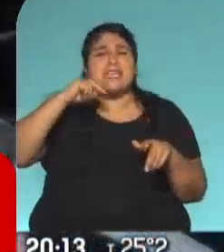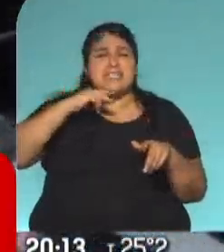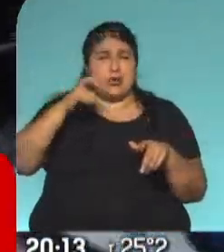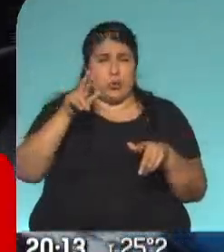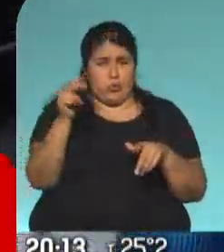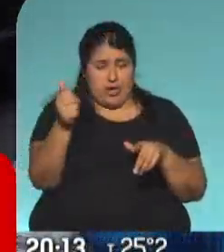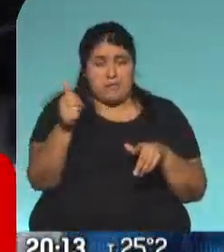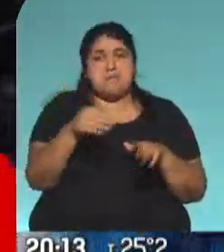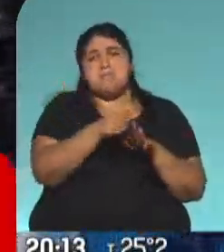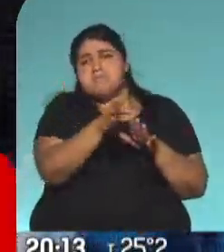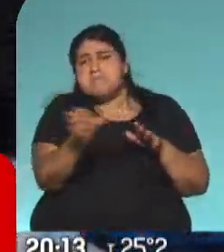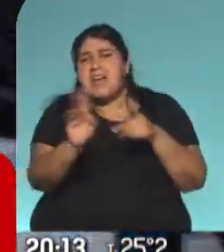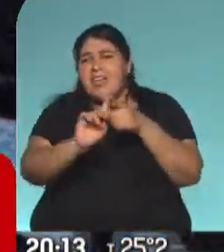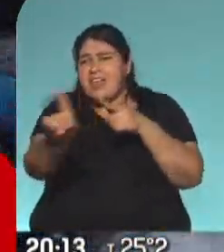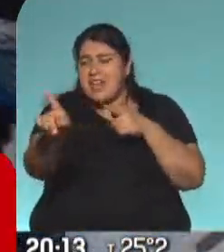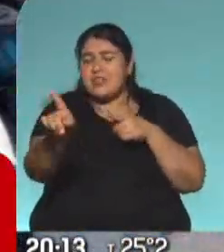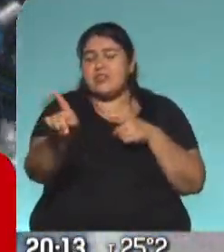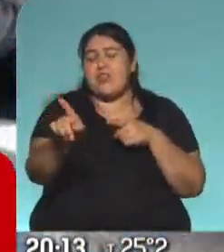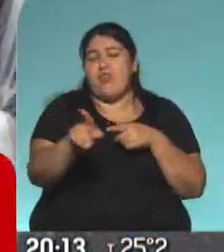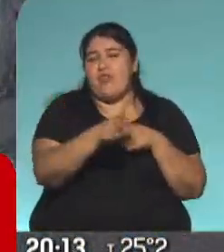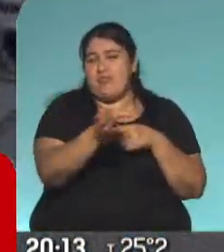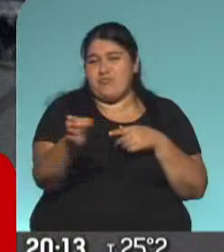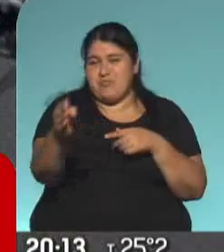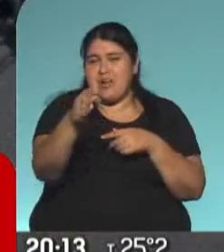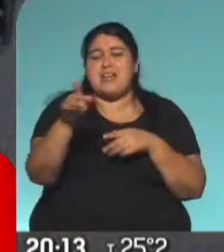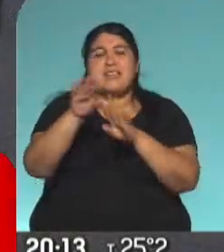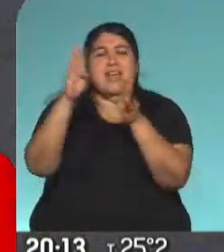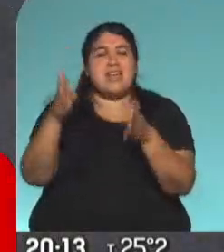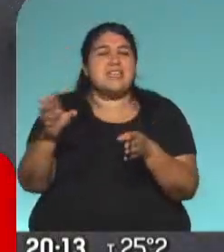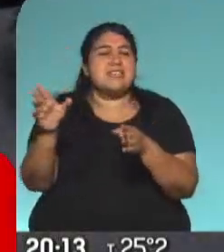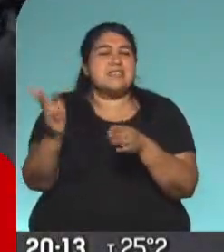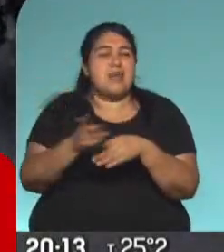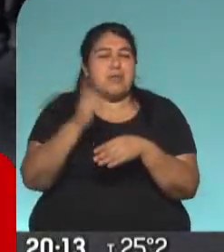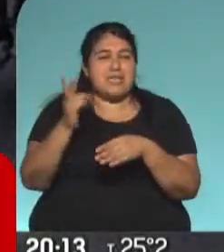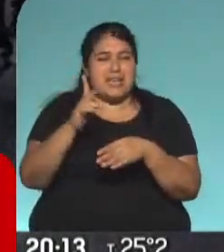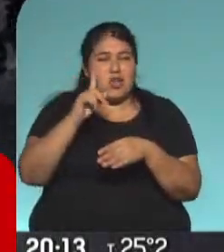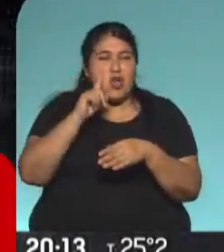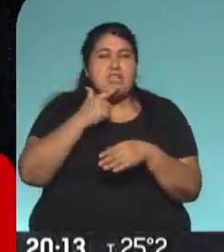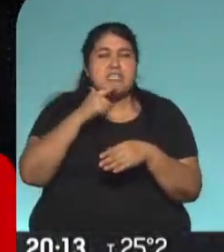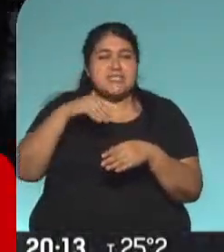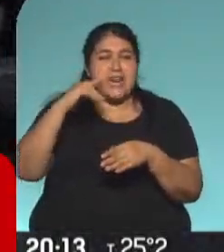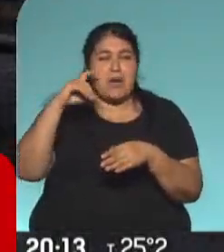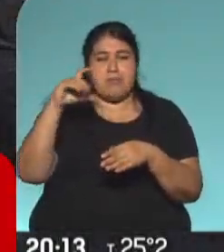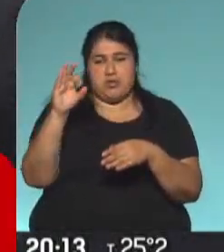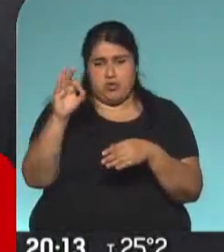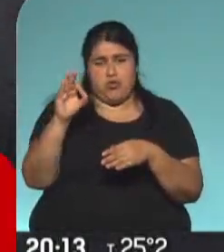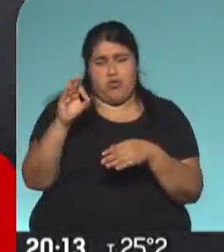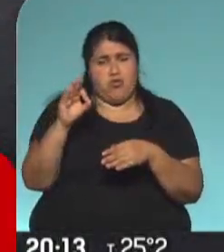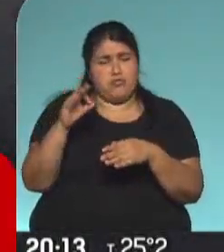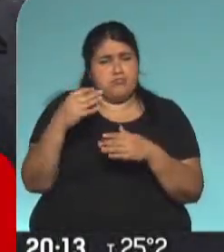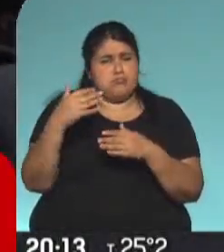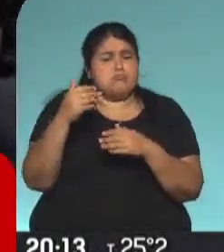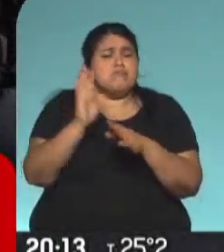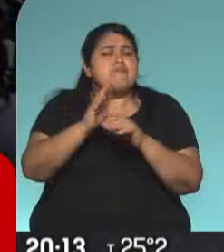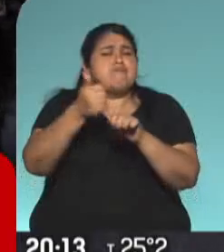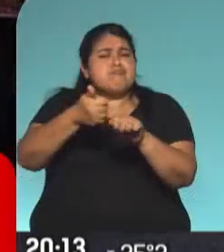el camino que lleva luego hacia el cementerio islámico, Ariel, mientras vemos ahí acompañado. Fuerte seguridad, ¿eh?